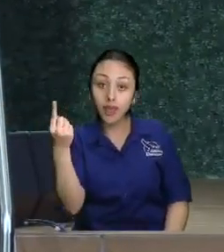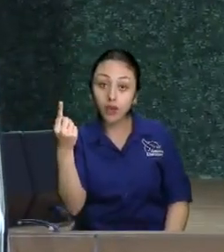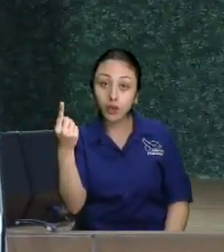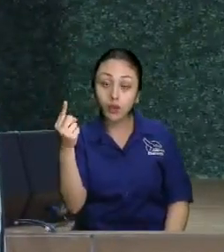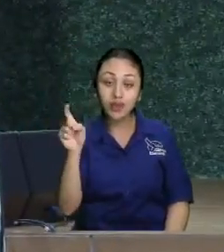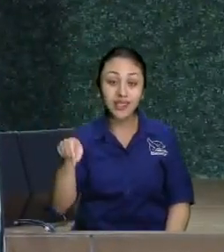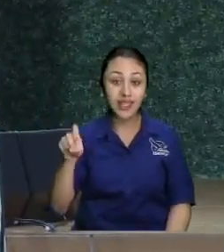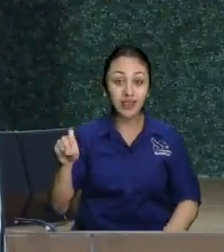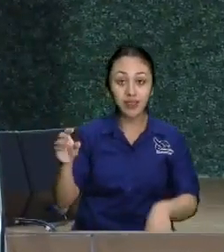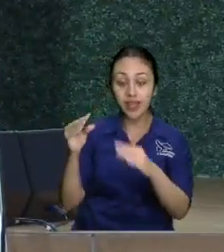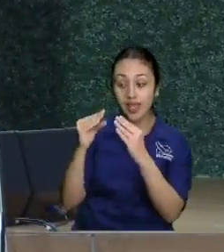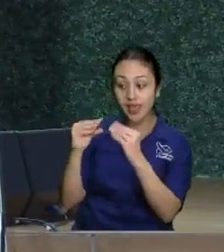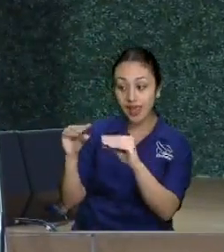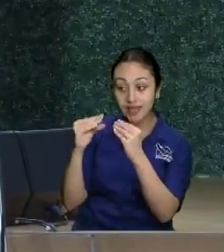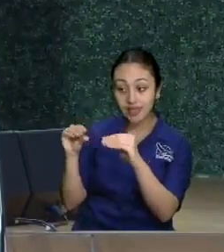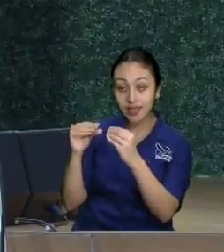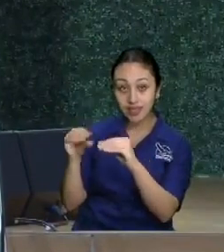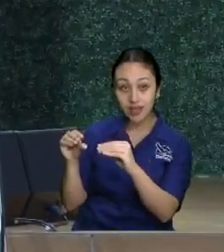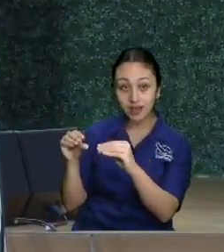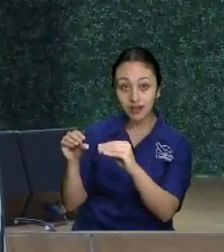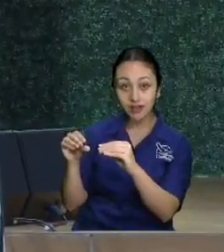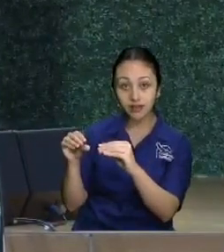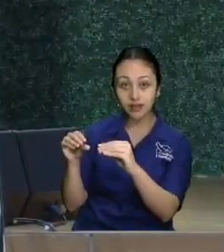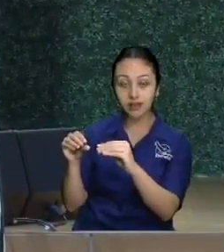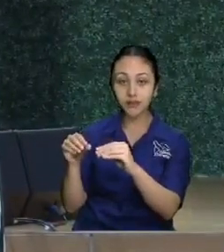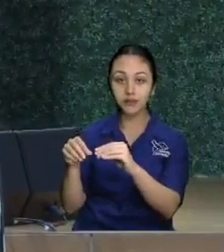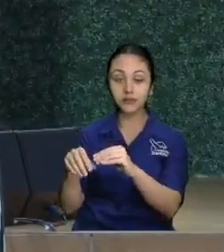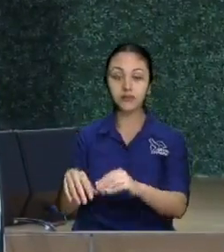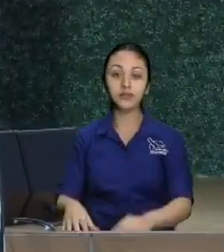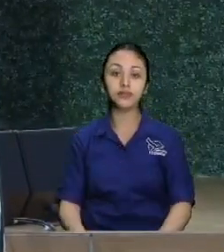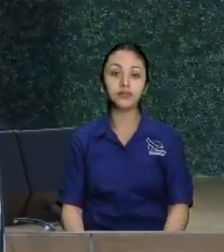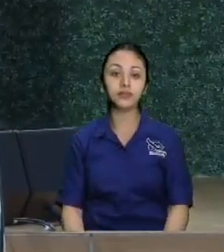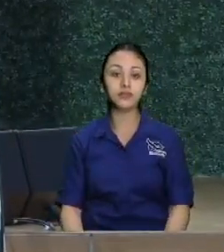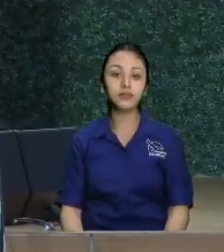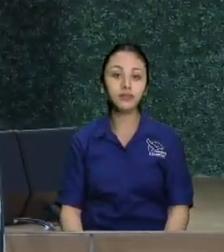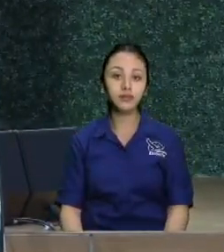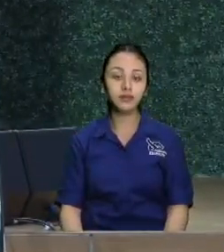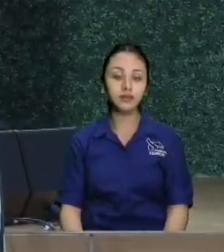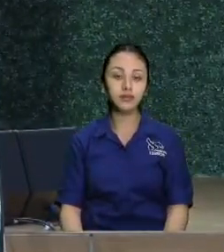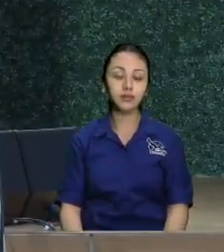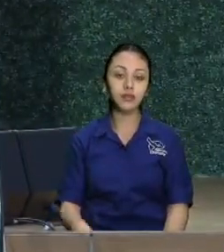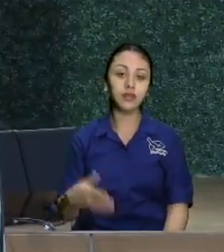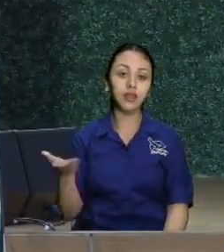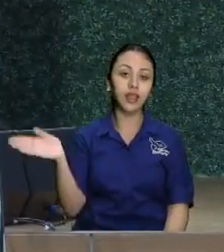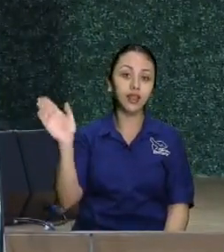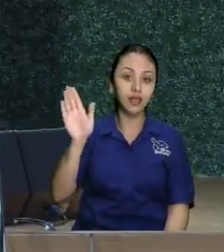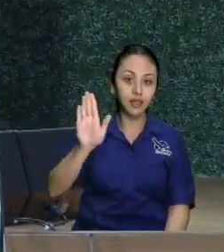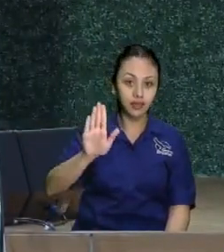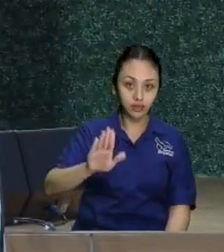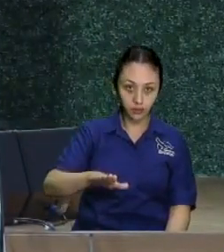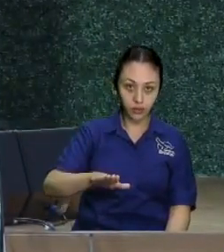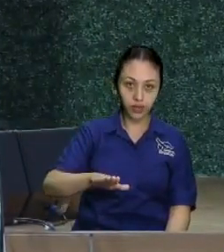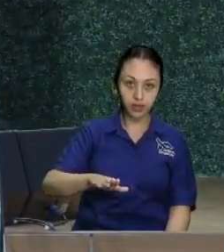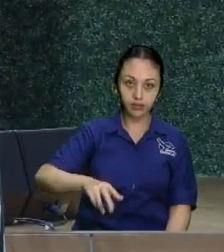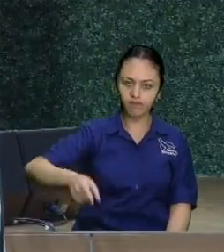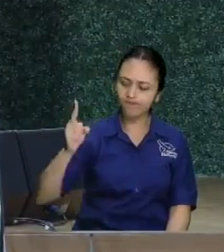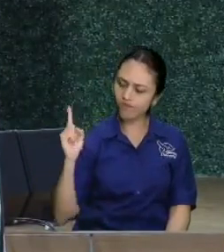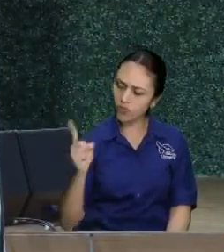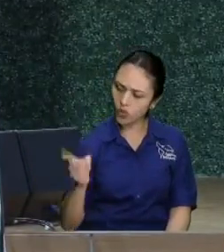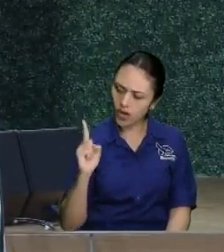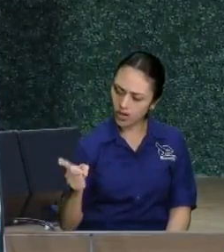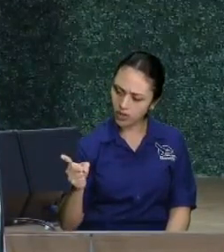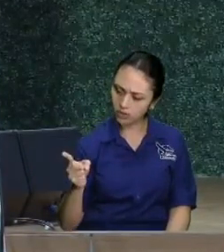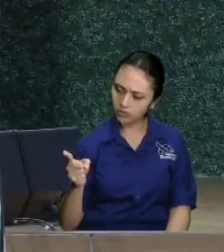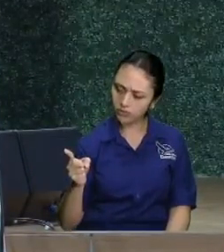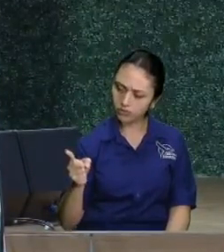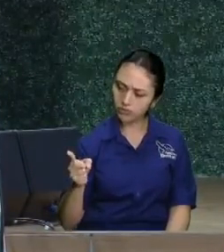instruir. Después se le debe de enseñar, después se le debe de corregir,